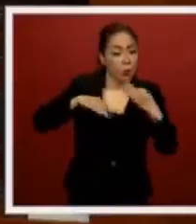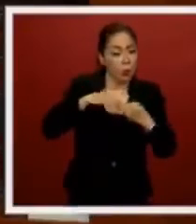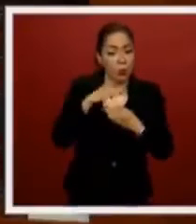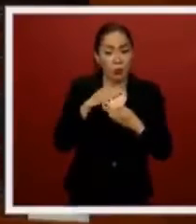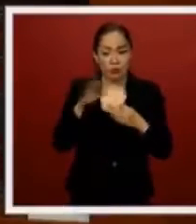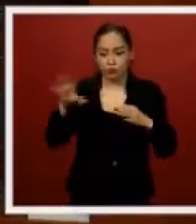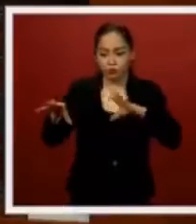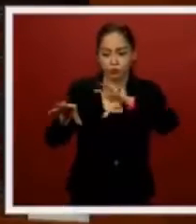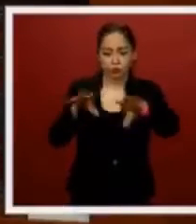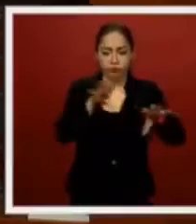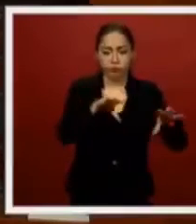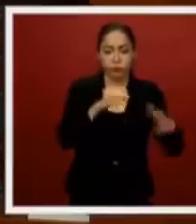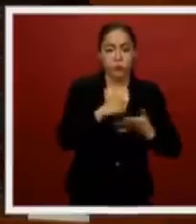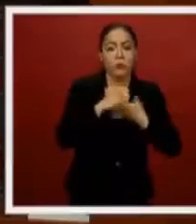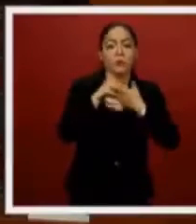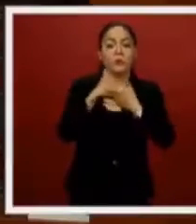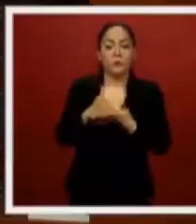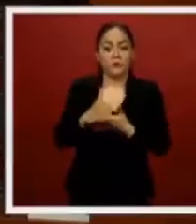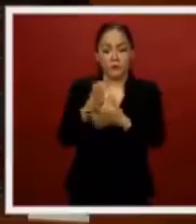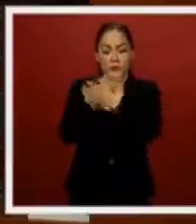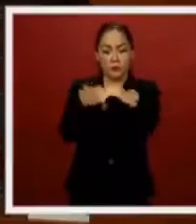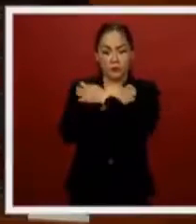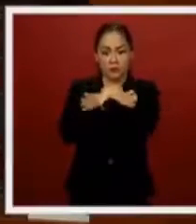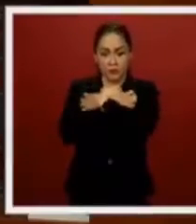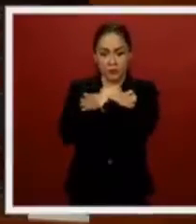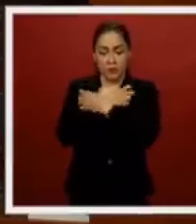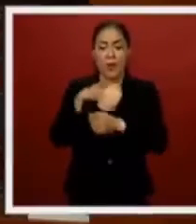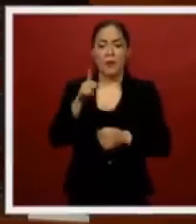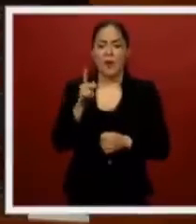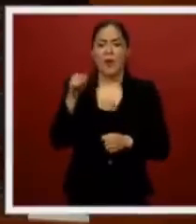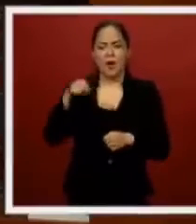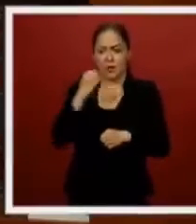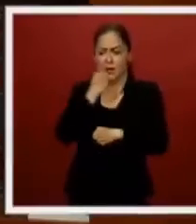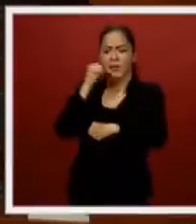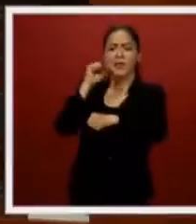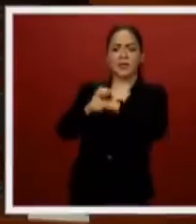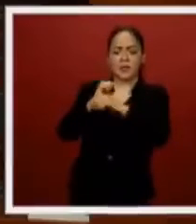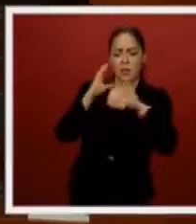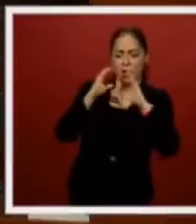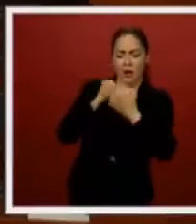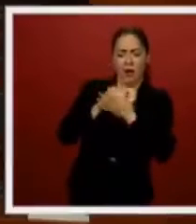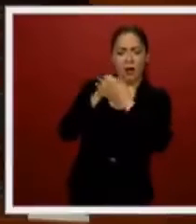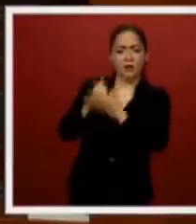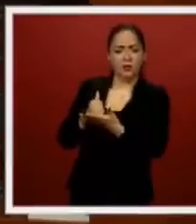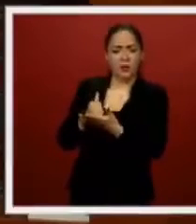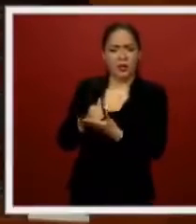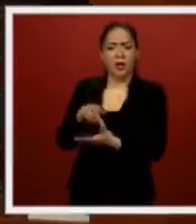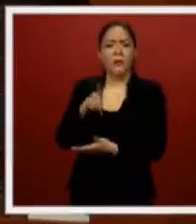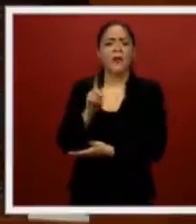sociedad. Pero a la Secretaría le toca ir orientando. Claro. ¿Pero qué significa formar